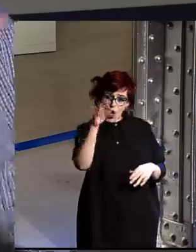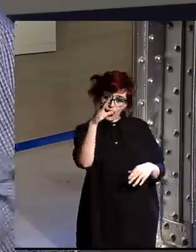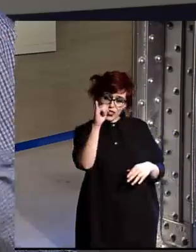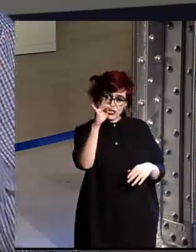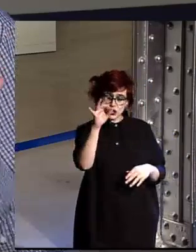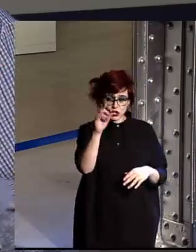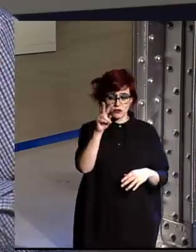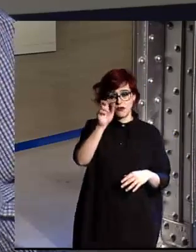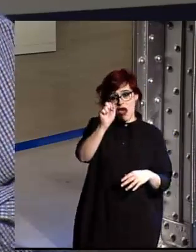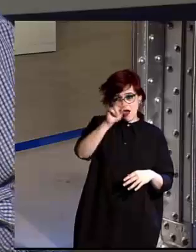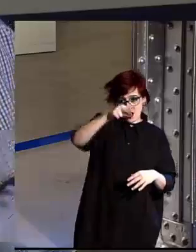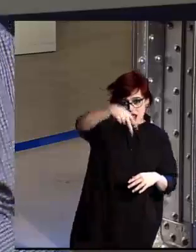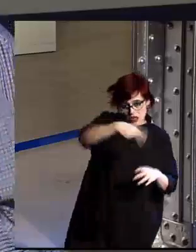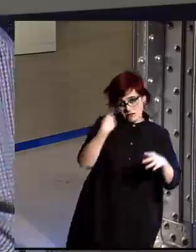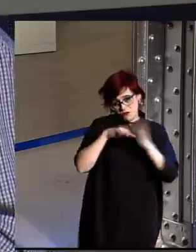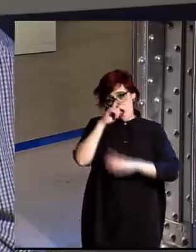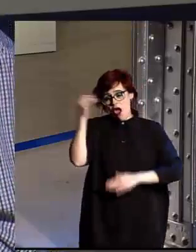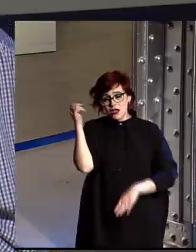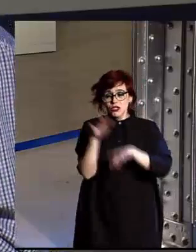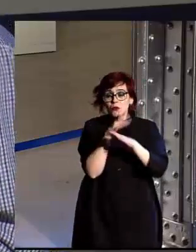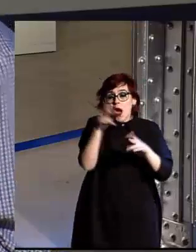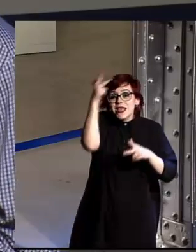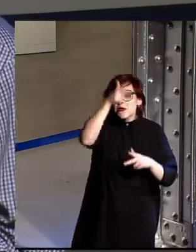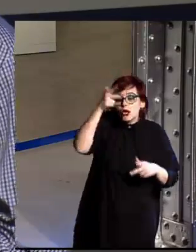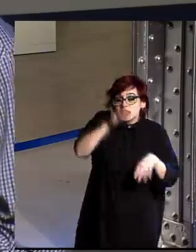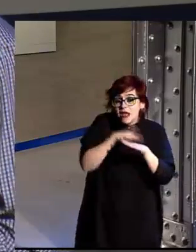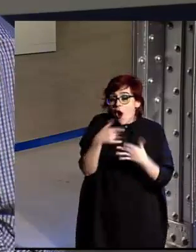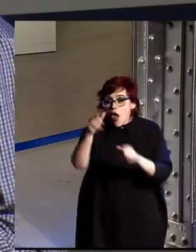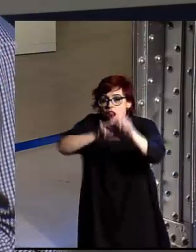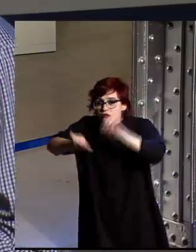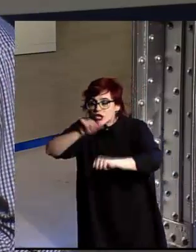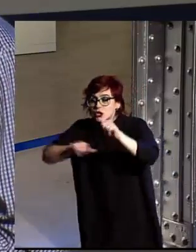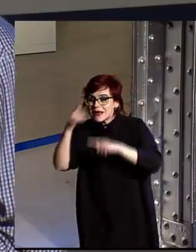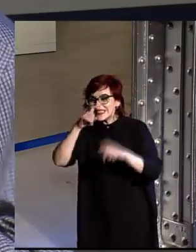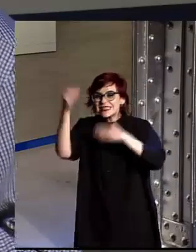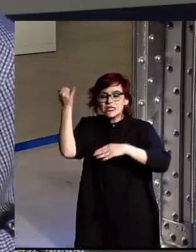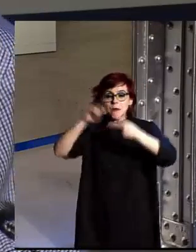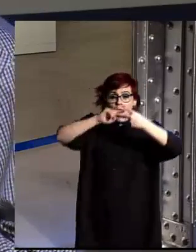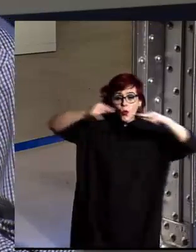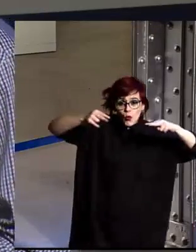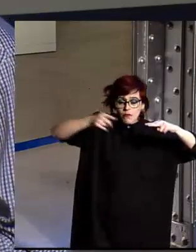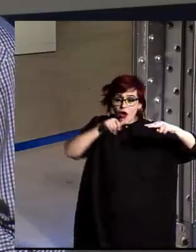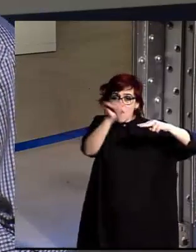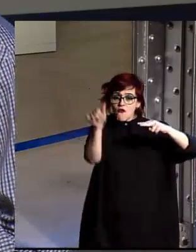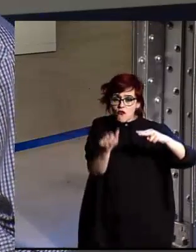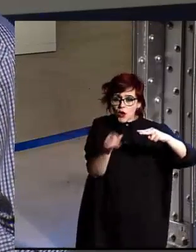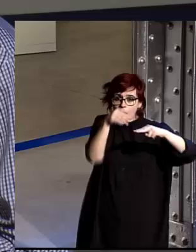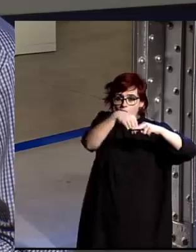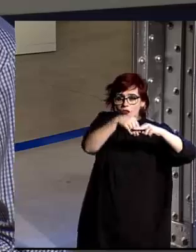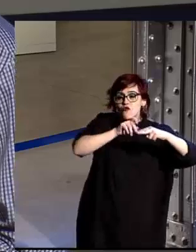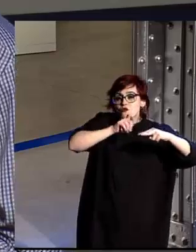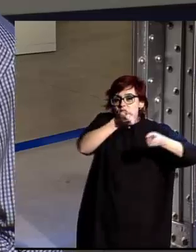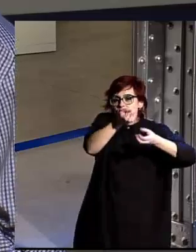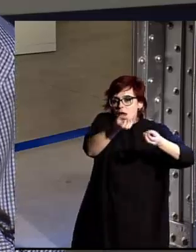RNA, hipotéticas, no conocemos ninguna, se están haciendo en los laboratorios algunas para imaginarnos cómo podía ser esa vida anterior. Pues ahí a lo mejor